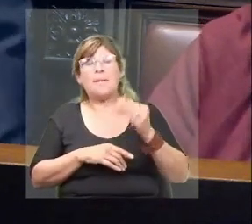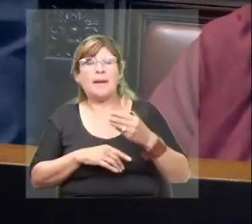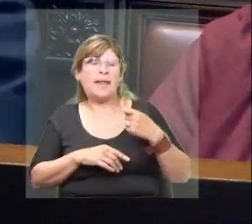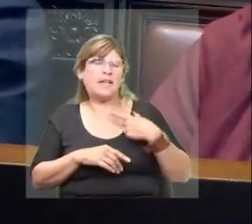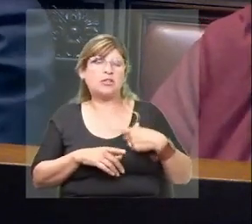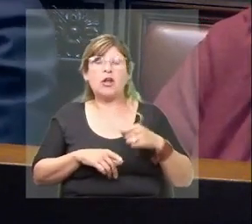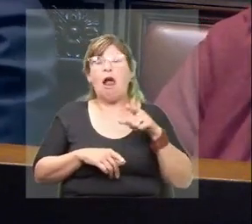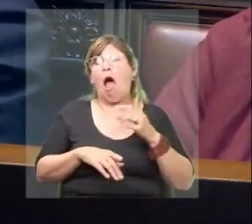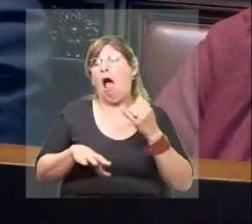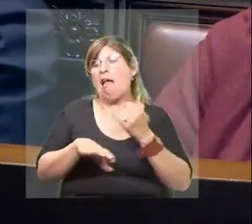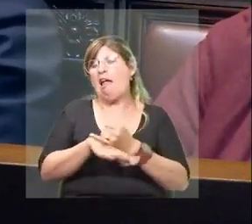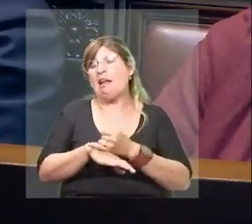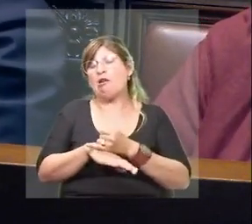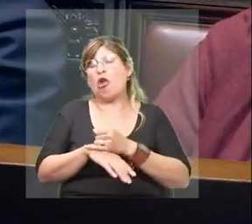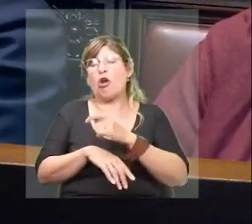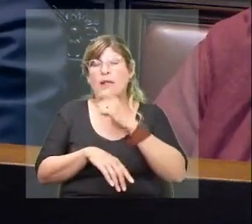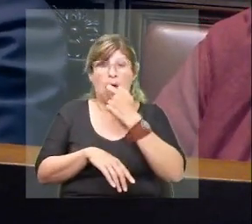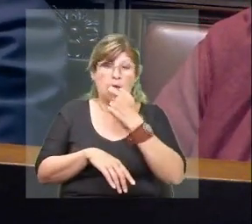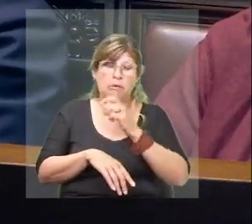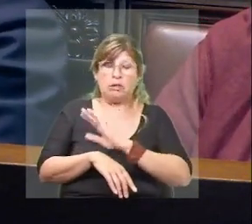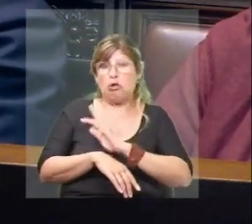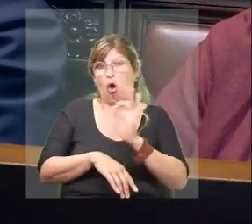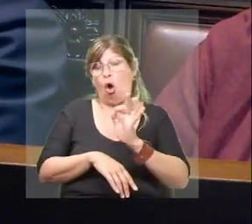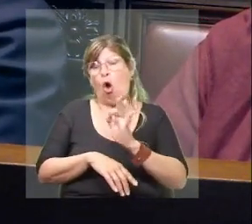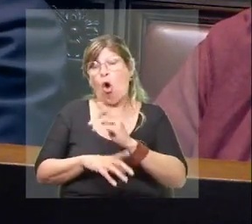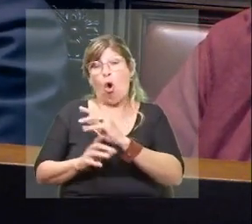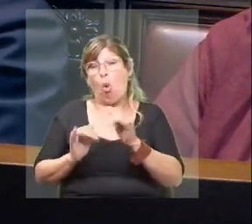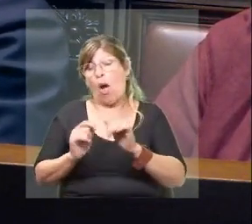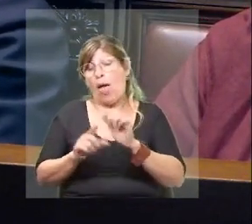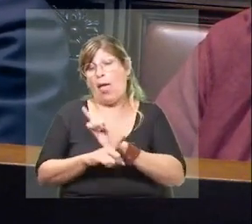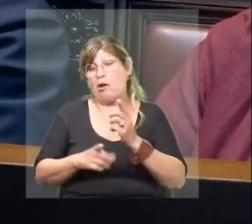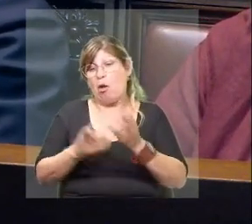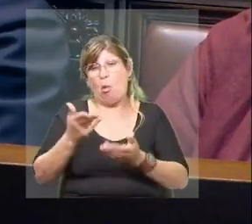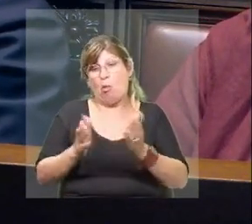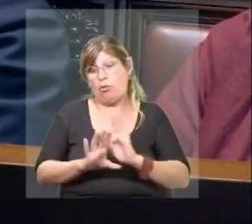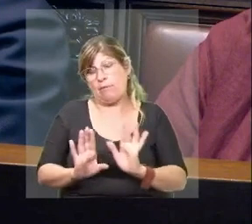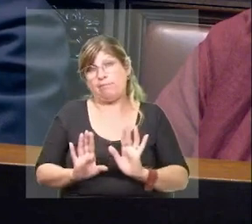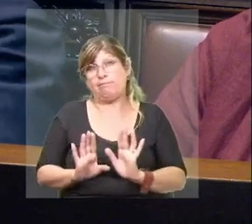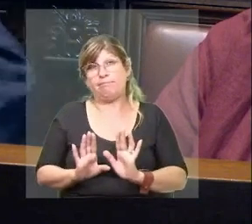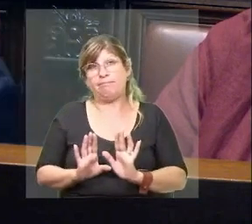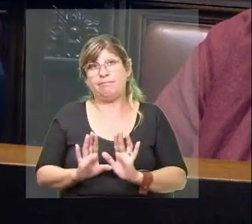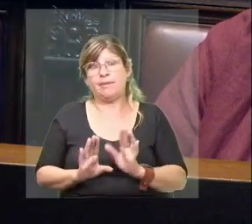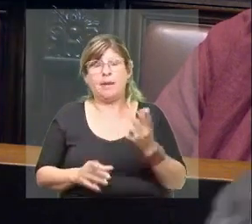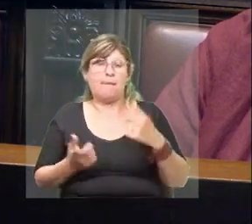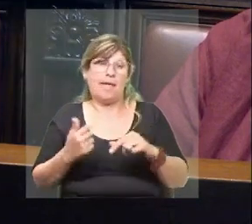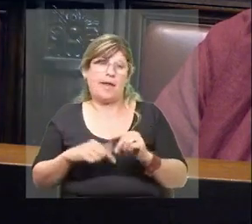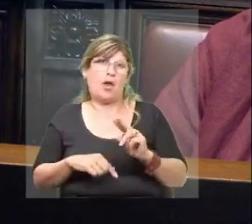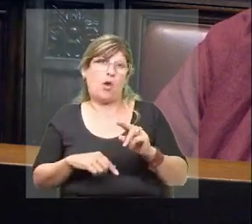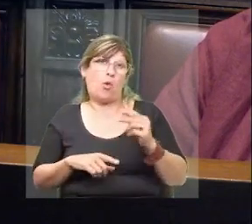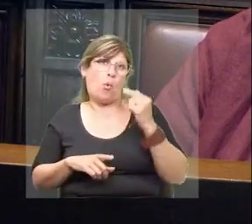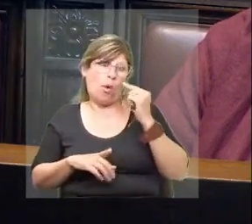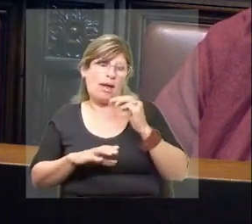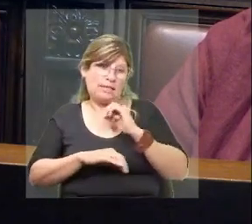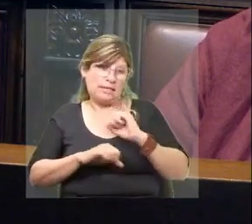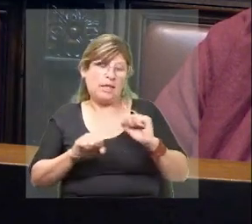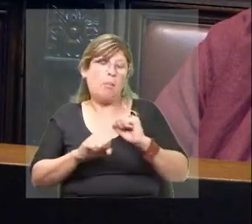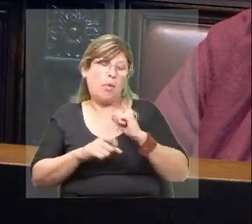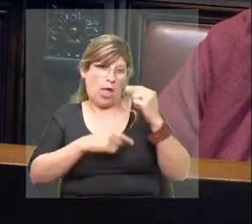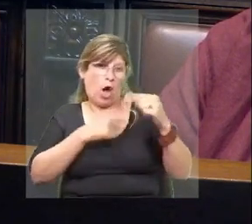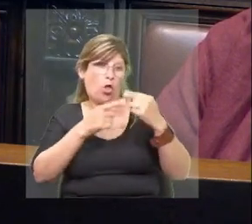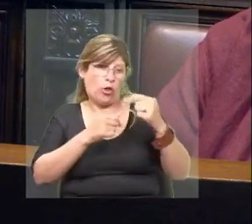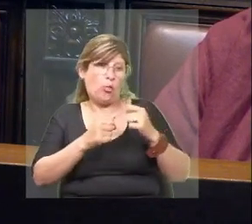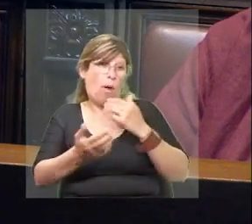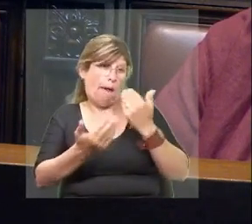árbitro, por alguna jugada injusta, ¿sí? Pero bueno, igual se podía seguir ese diálogo.